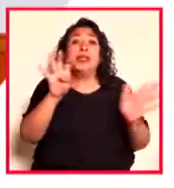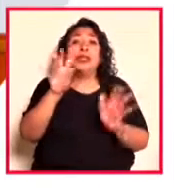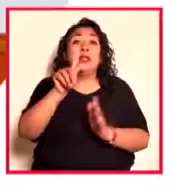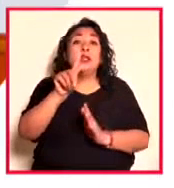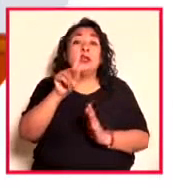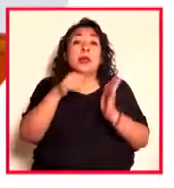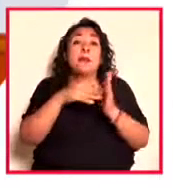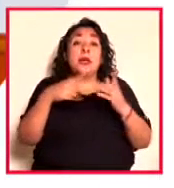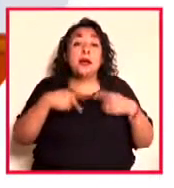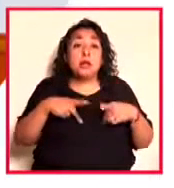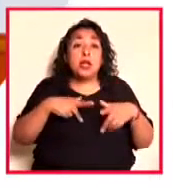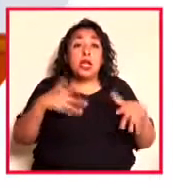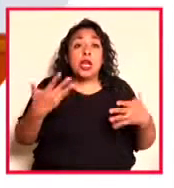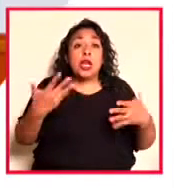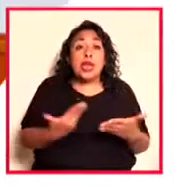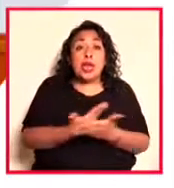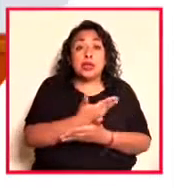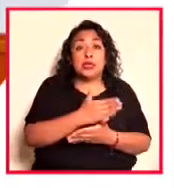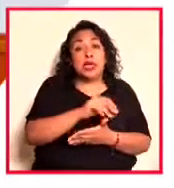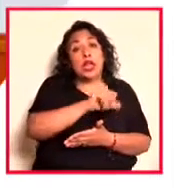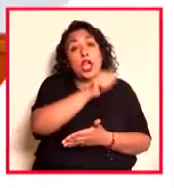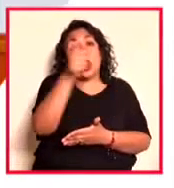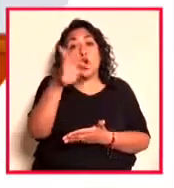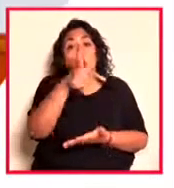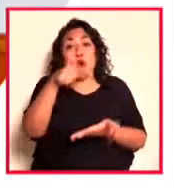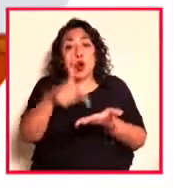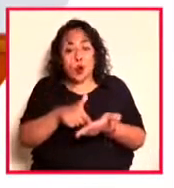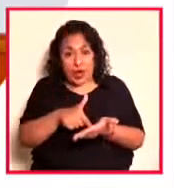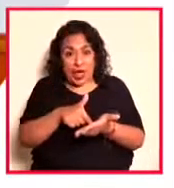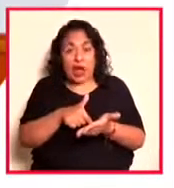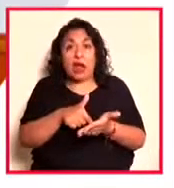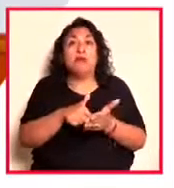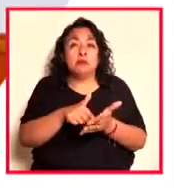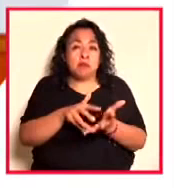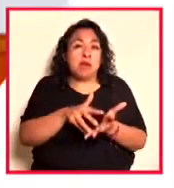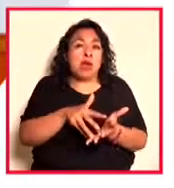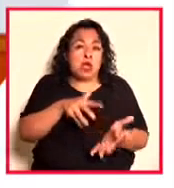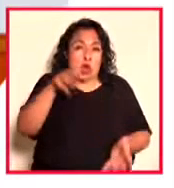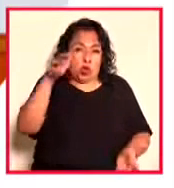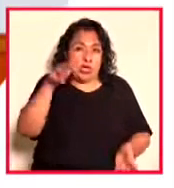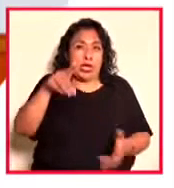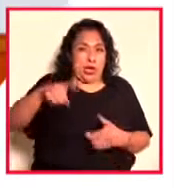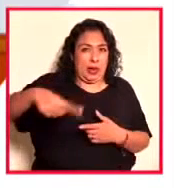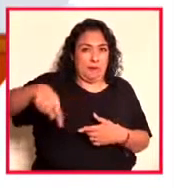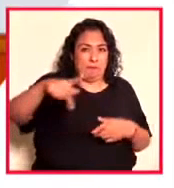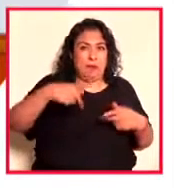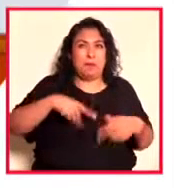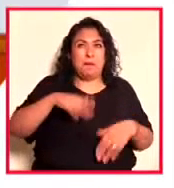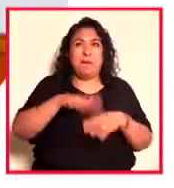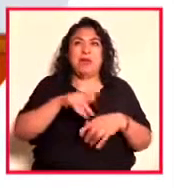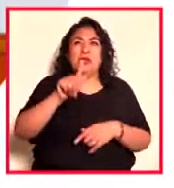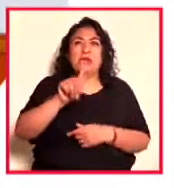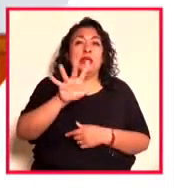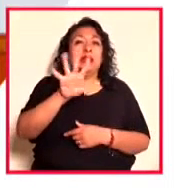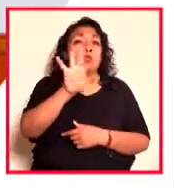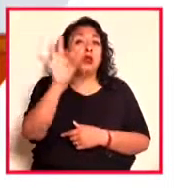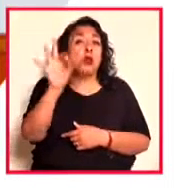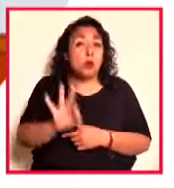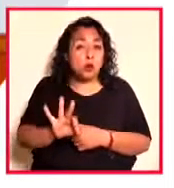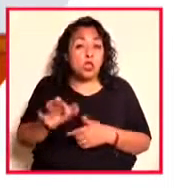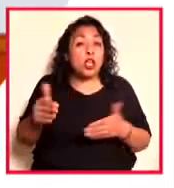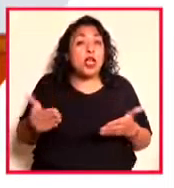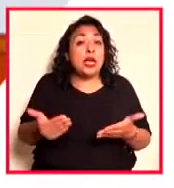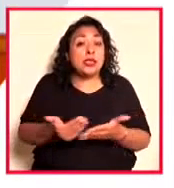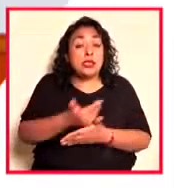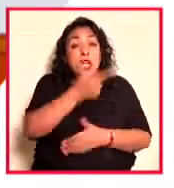fuera del territorio. Quiere decir que tenemos la particularidad que la gran mayoría de ellas, más del 75%, nacieron en